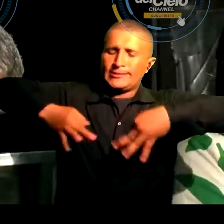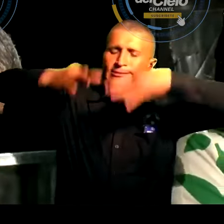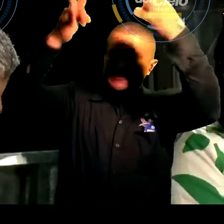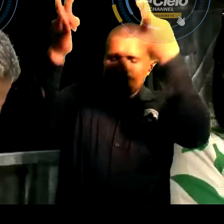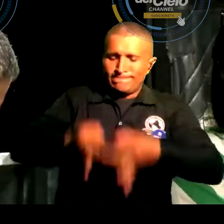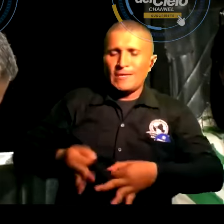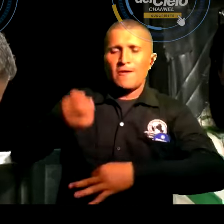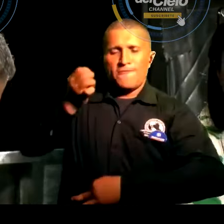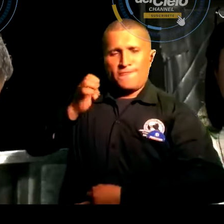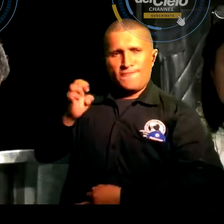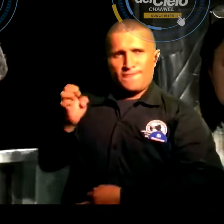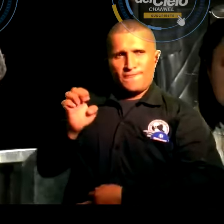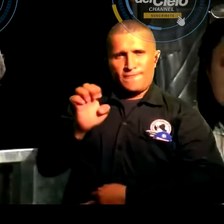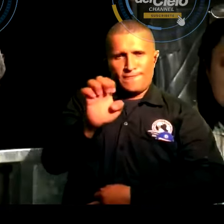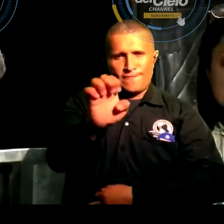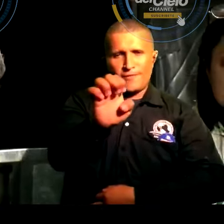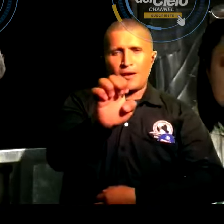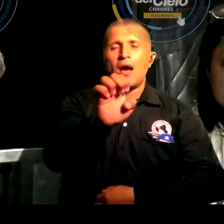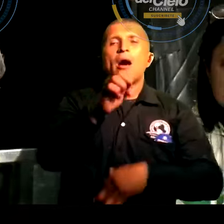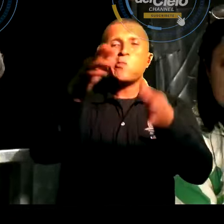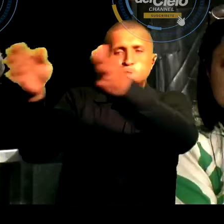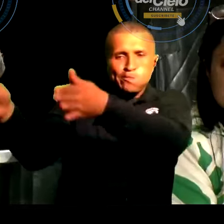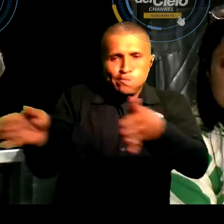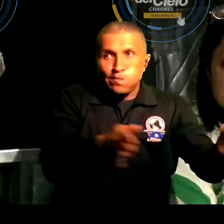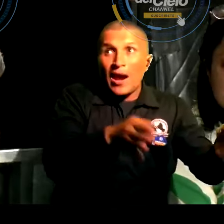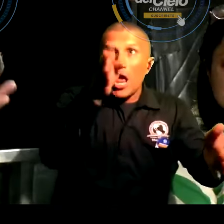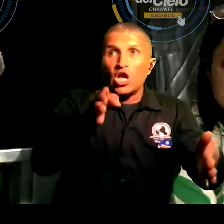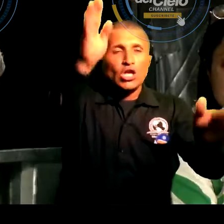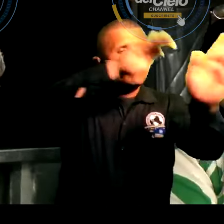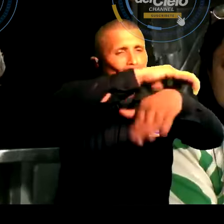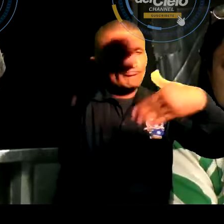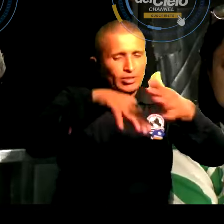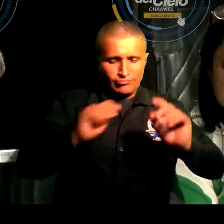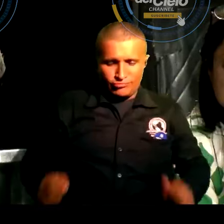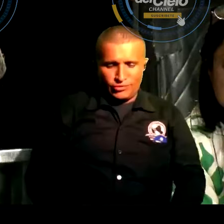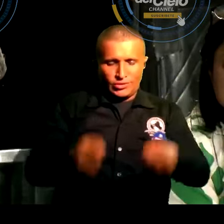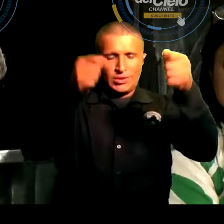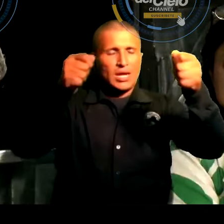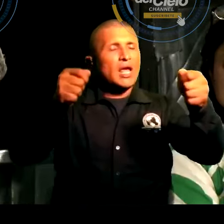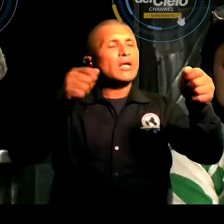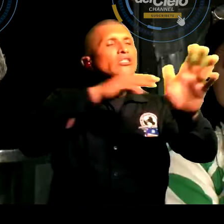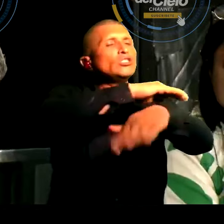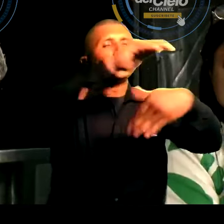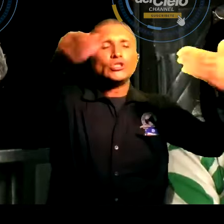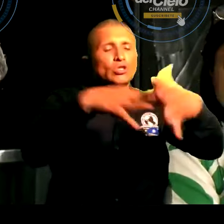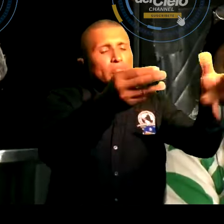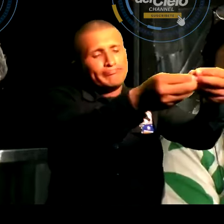como el plan de Dios para la salvación de todos los perdidos.